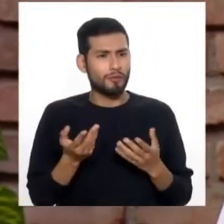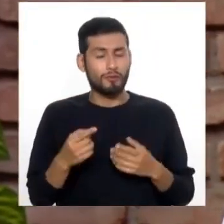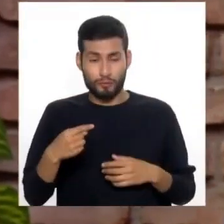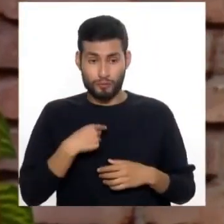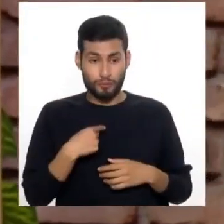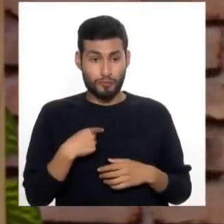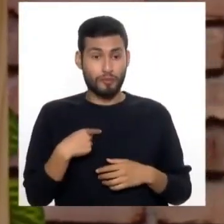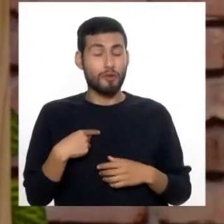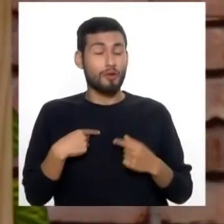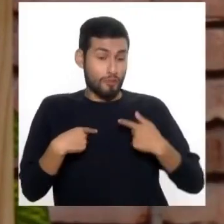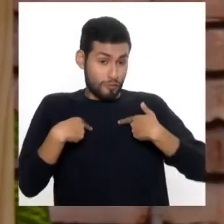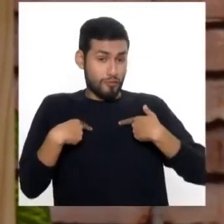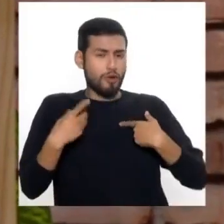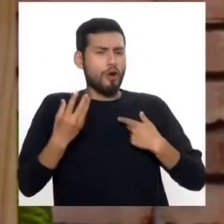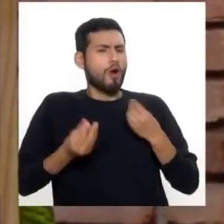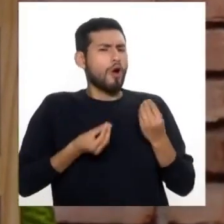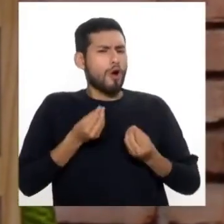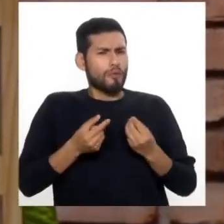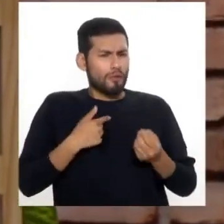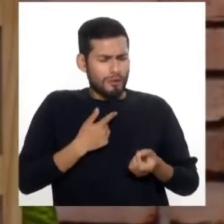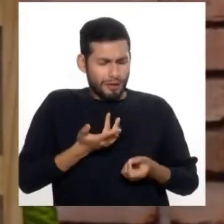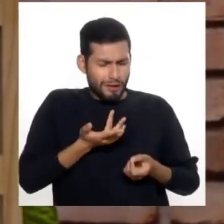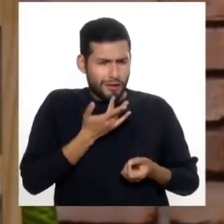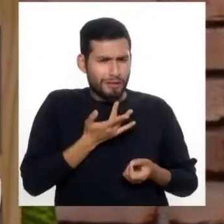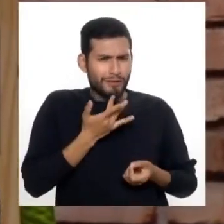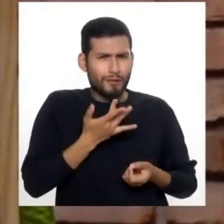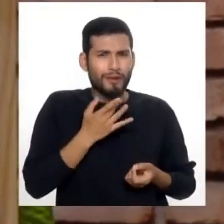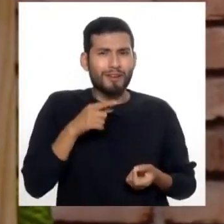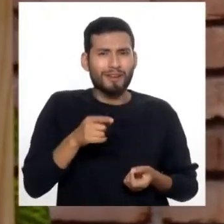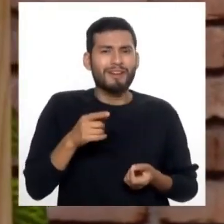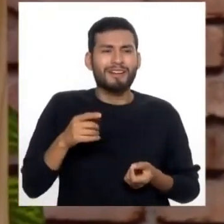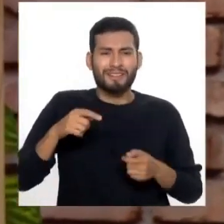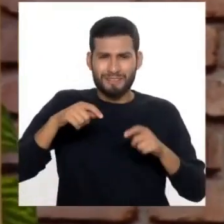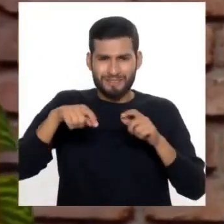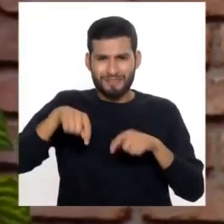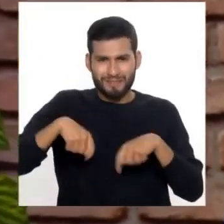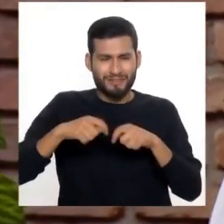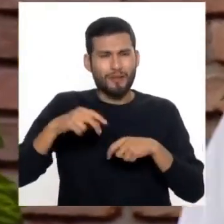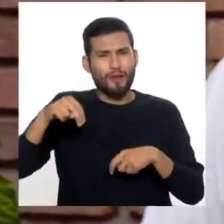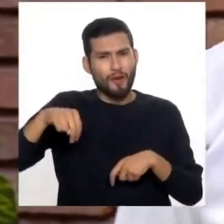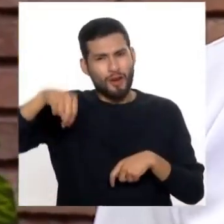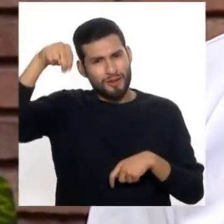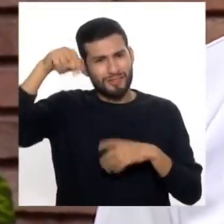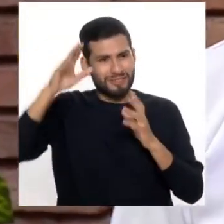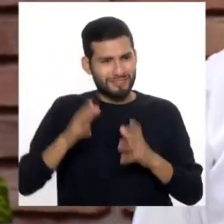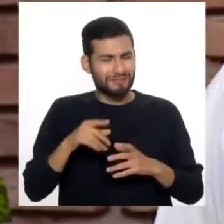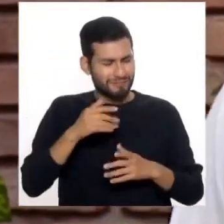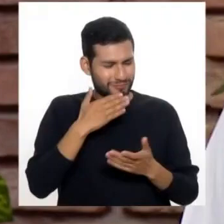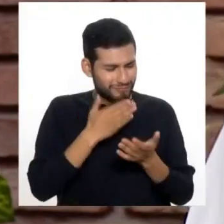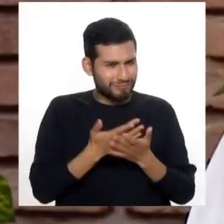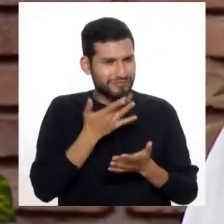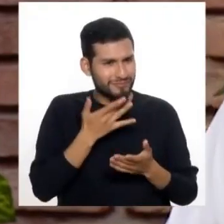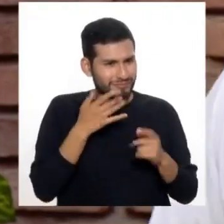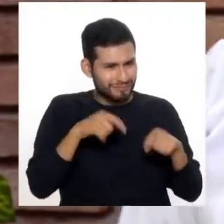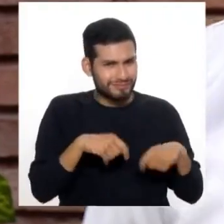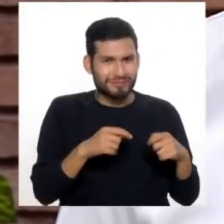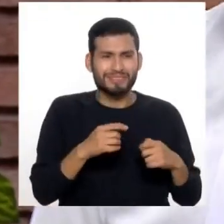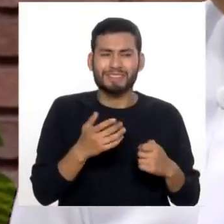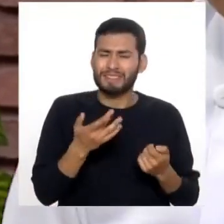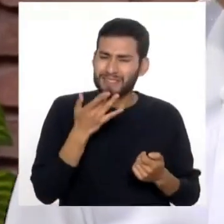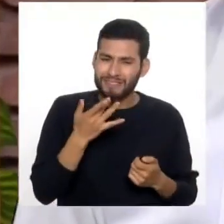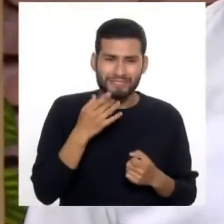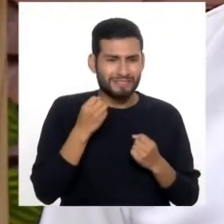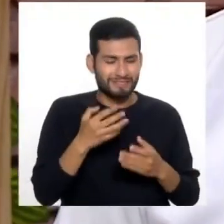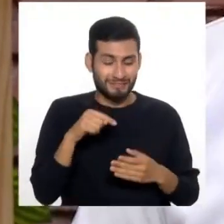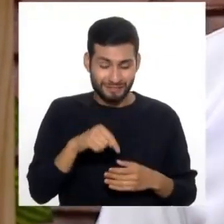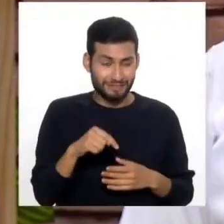menos yo, cómo se siente el sabor del norte, de la mano del cocinero de un norteño, se sí, siente en la sí, sazón, sí. se